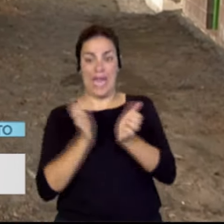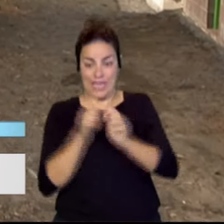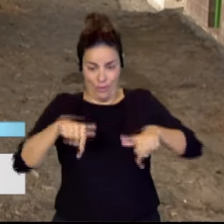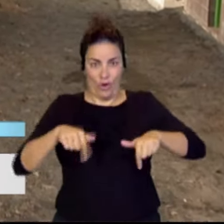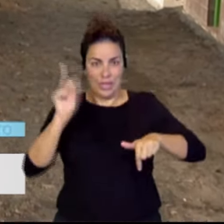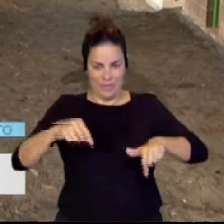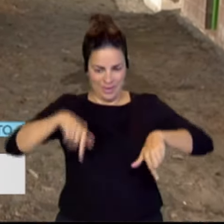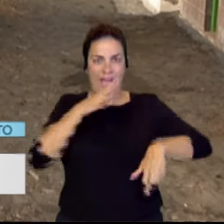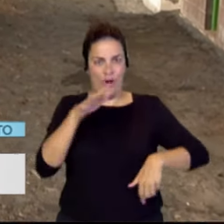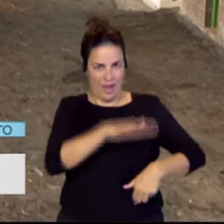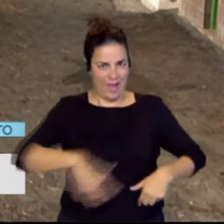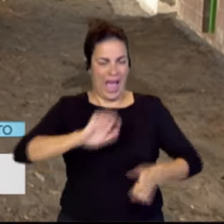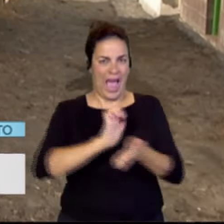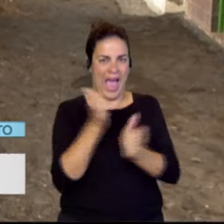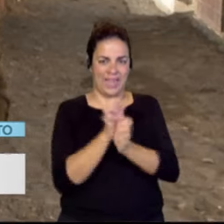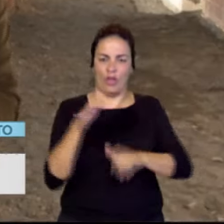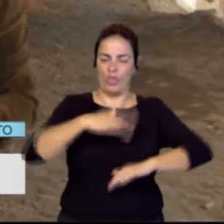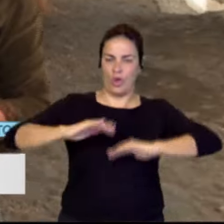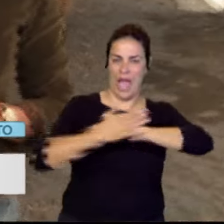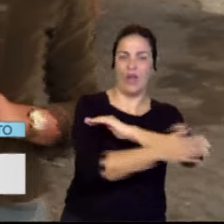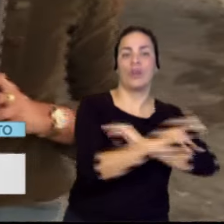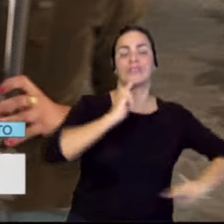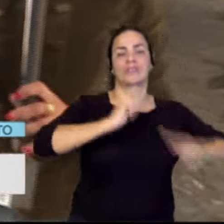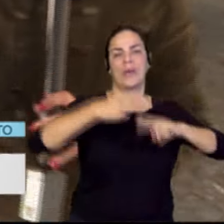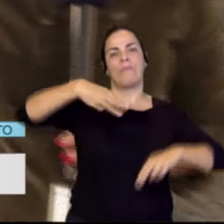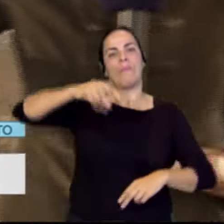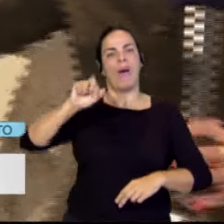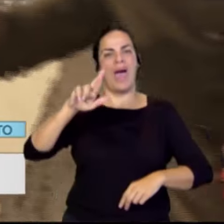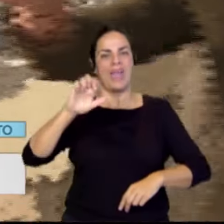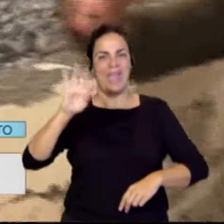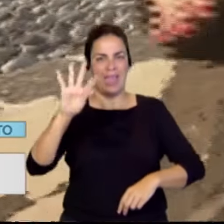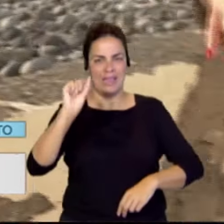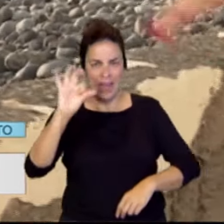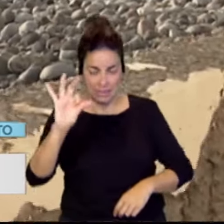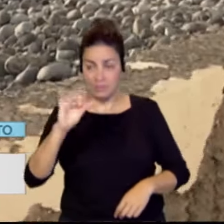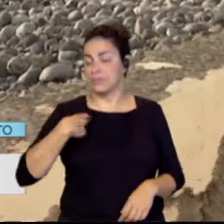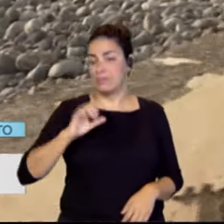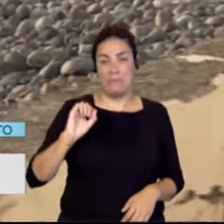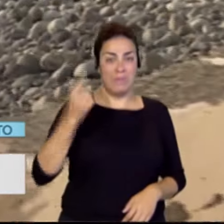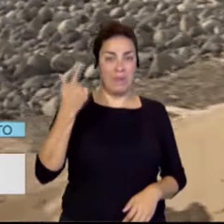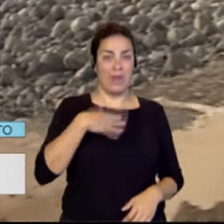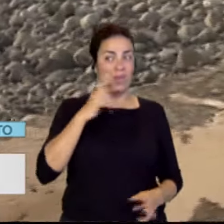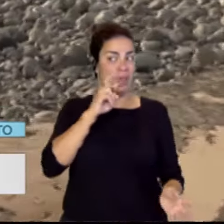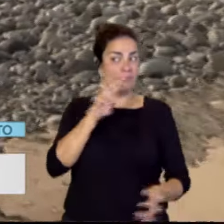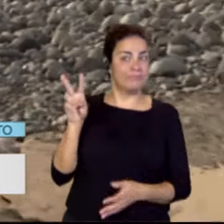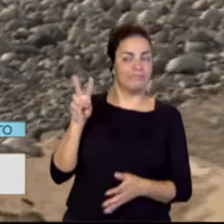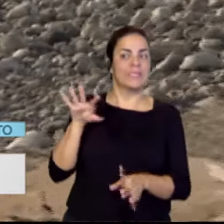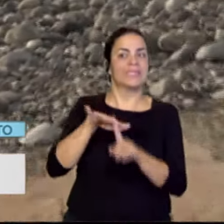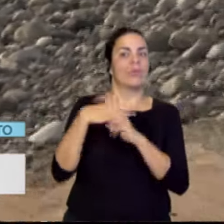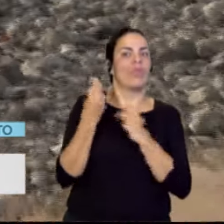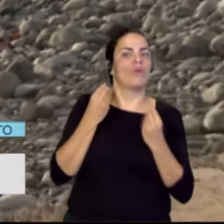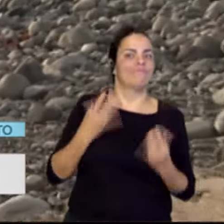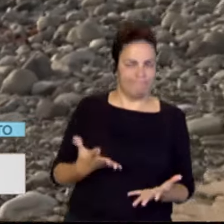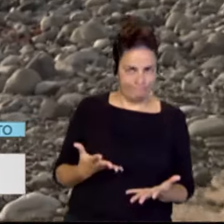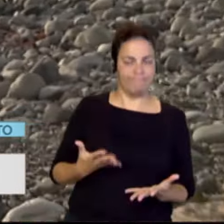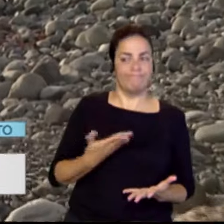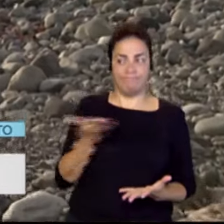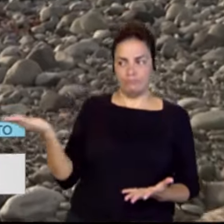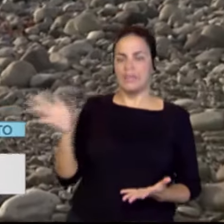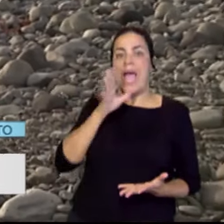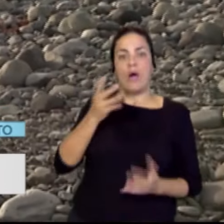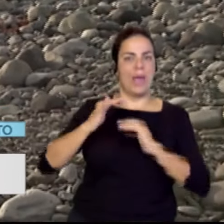encontramos en esta zona de la costa en la zona de las maretas y primero que nada pues quiero que vean Cómo está la situación cómo está el